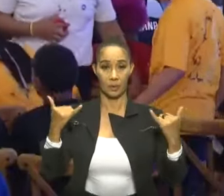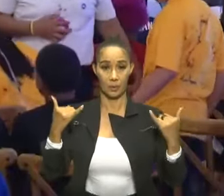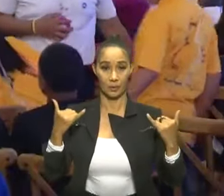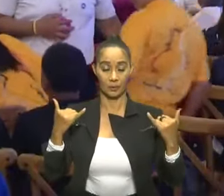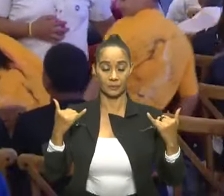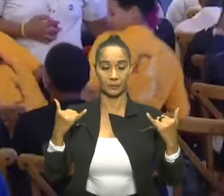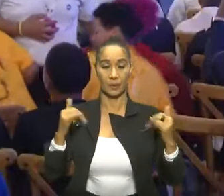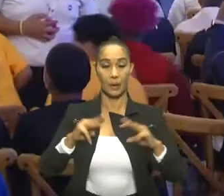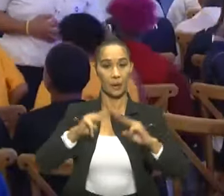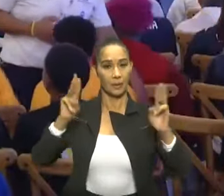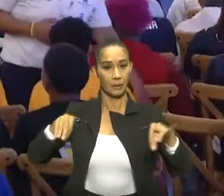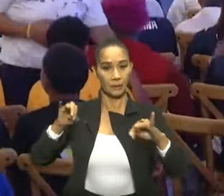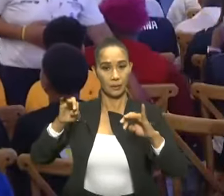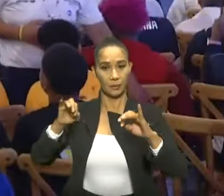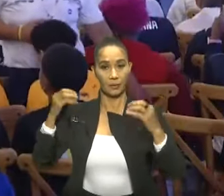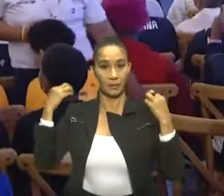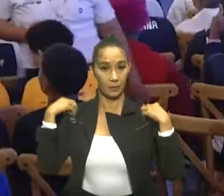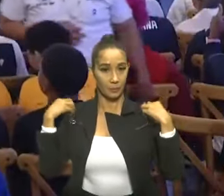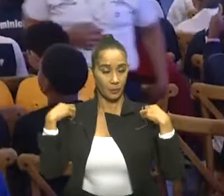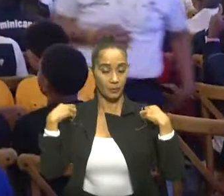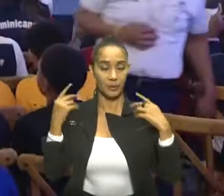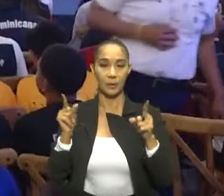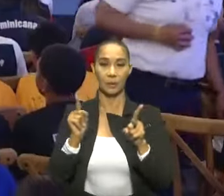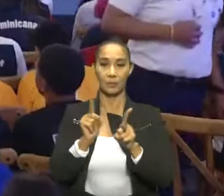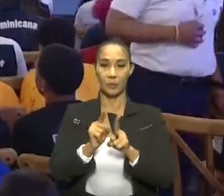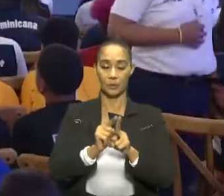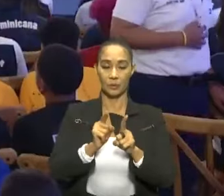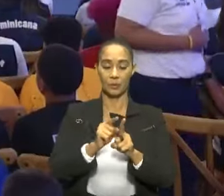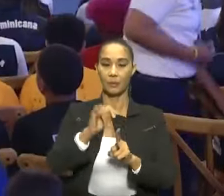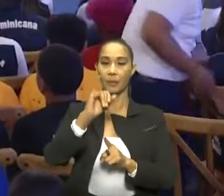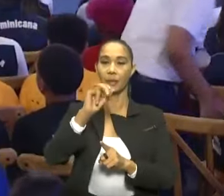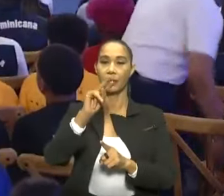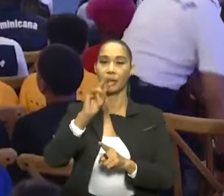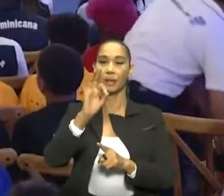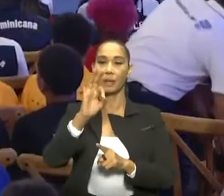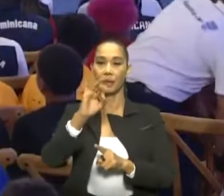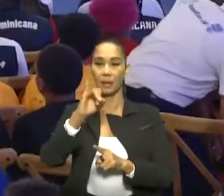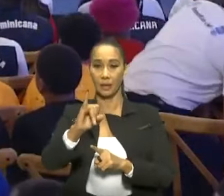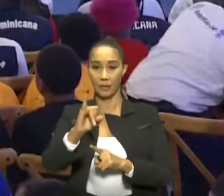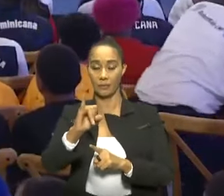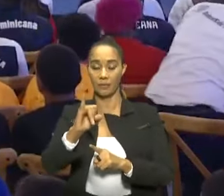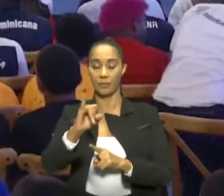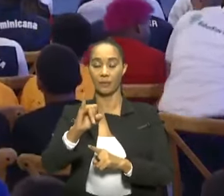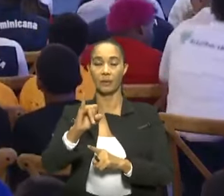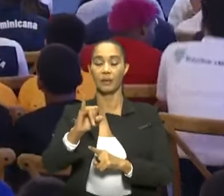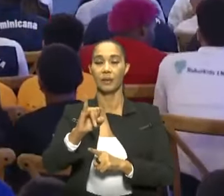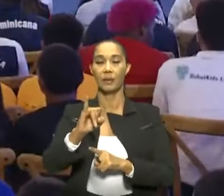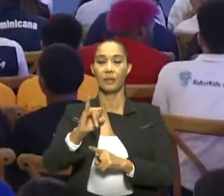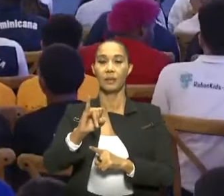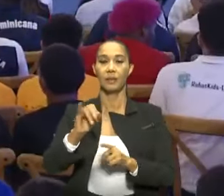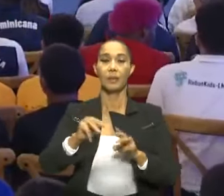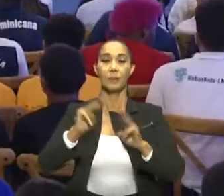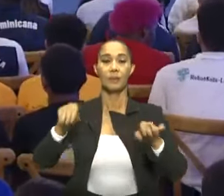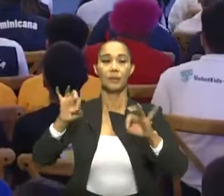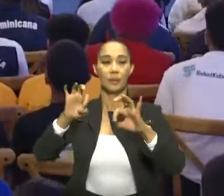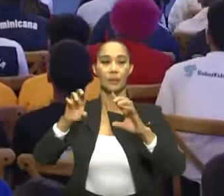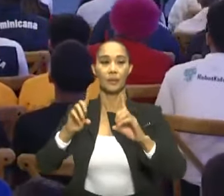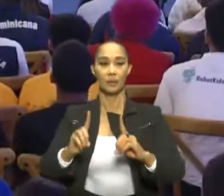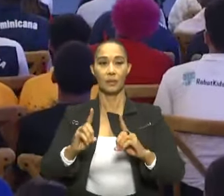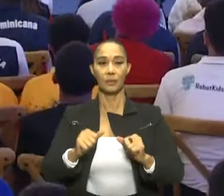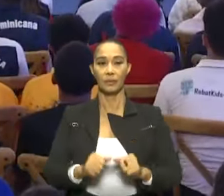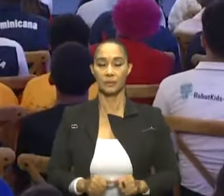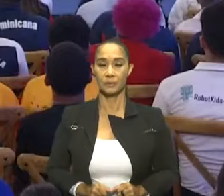Tanto el Ministerio de Deportes como el INEFI del Ministerio de Educación.